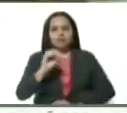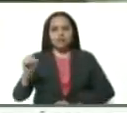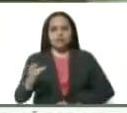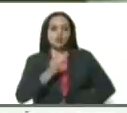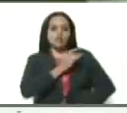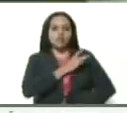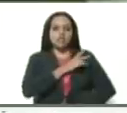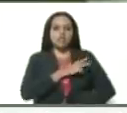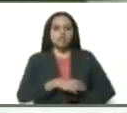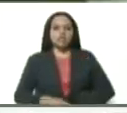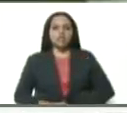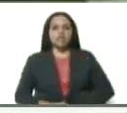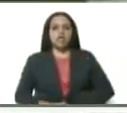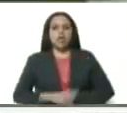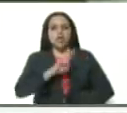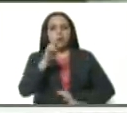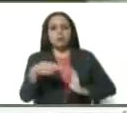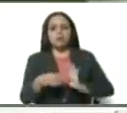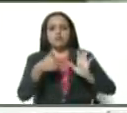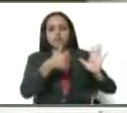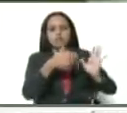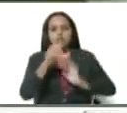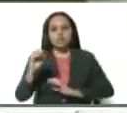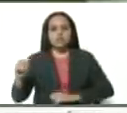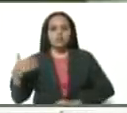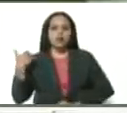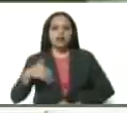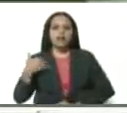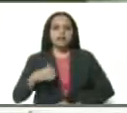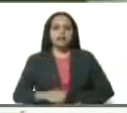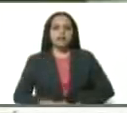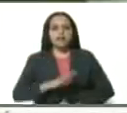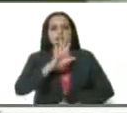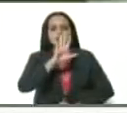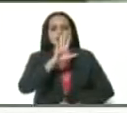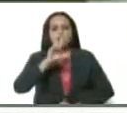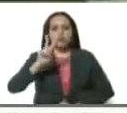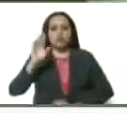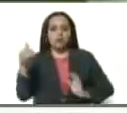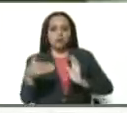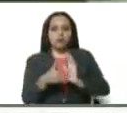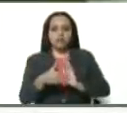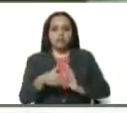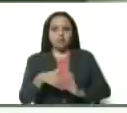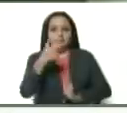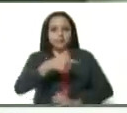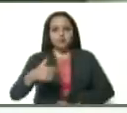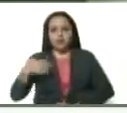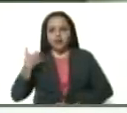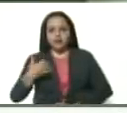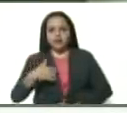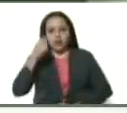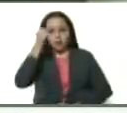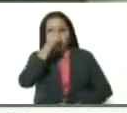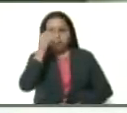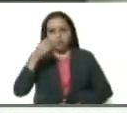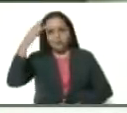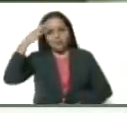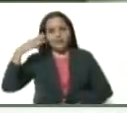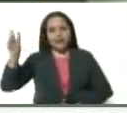Chile, 2.600. Argentina, 52.000 argentinos operados.